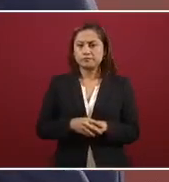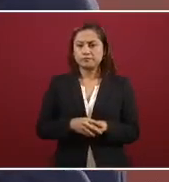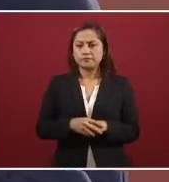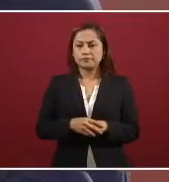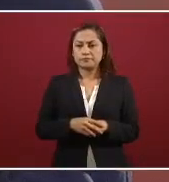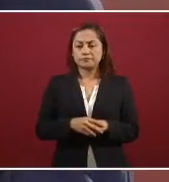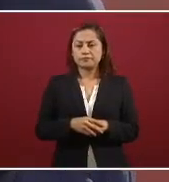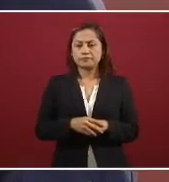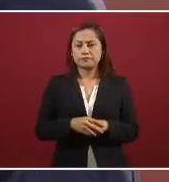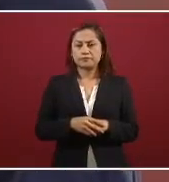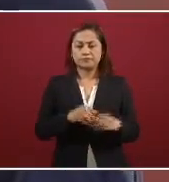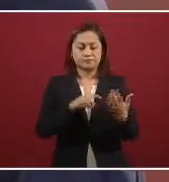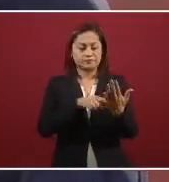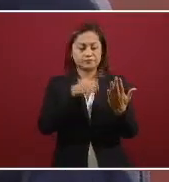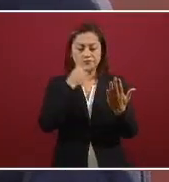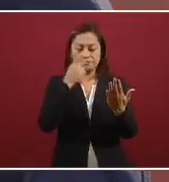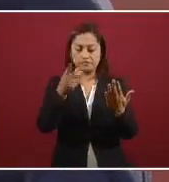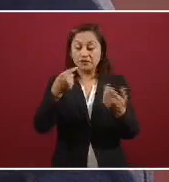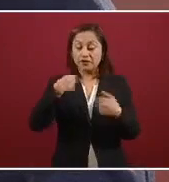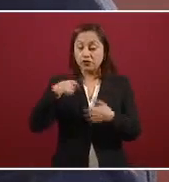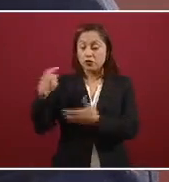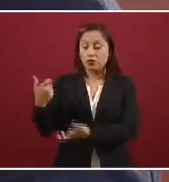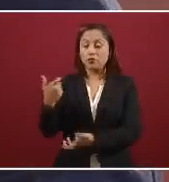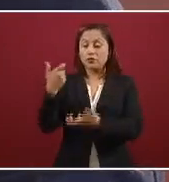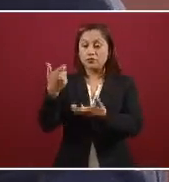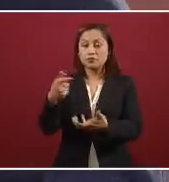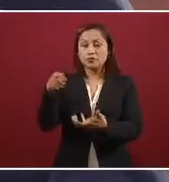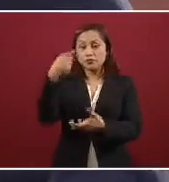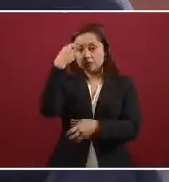y presupuesto para realizarlo,